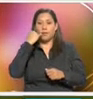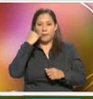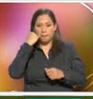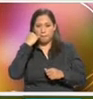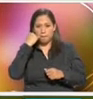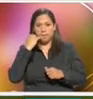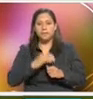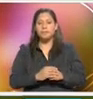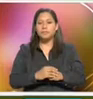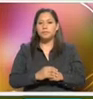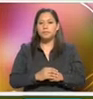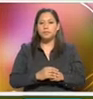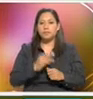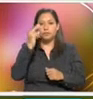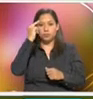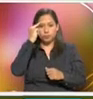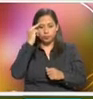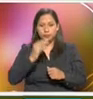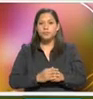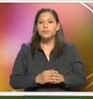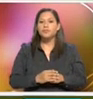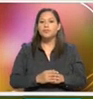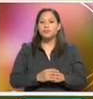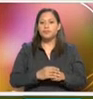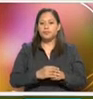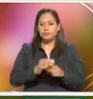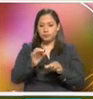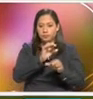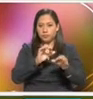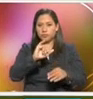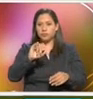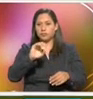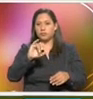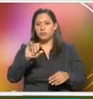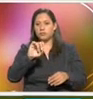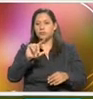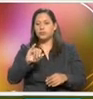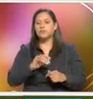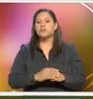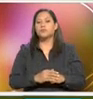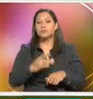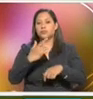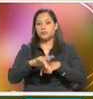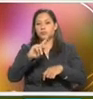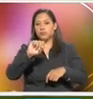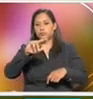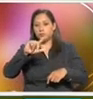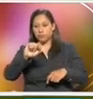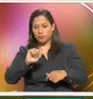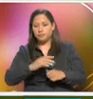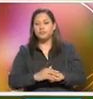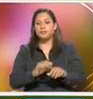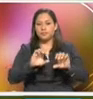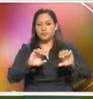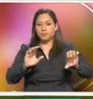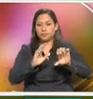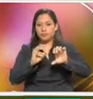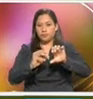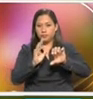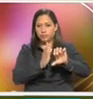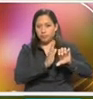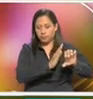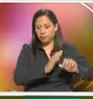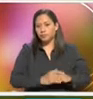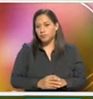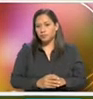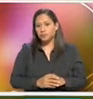espinacas, Una taza de uva sin semilla, 4 cucharadas de ajonjolí tostado 50 gramos de queso panela en cubos, un pepino, y para el aderezo,